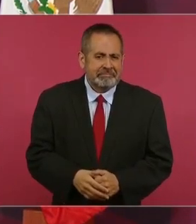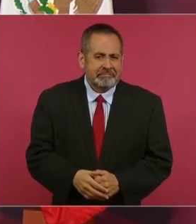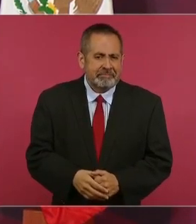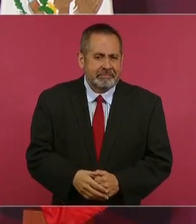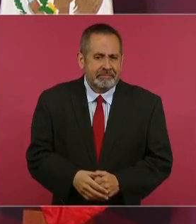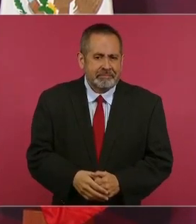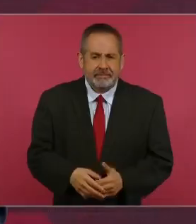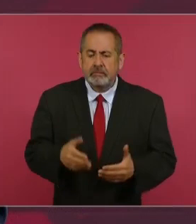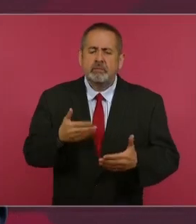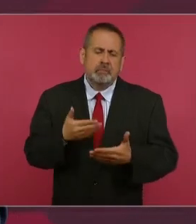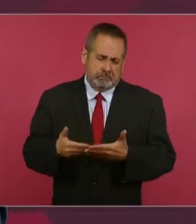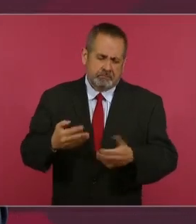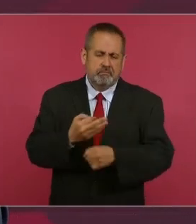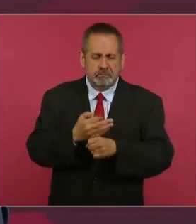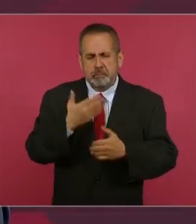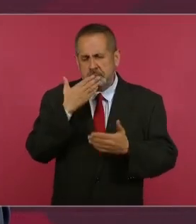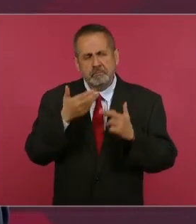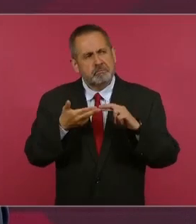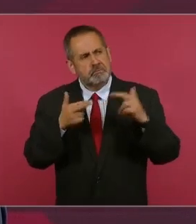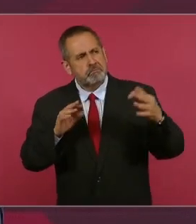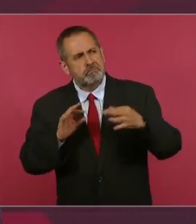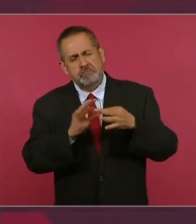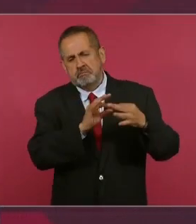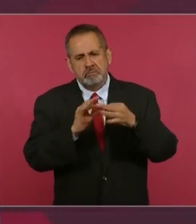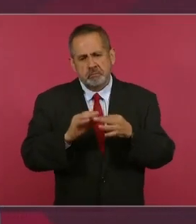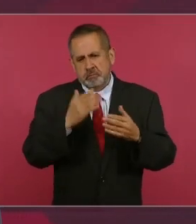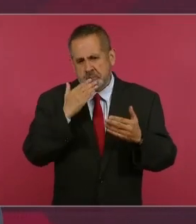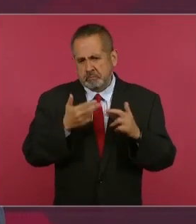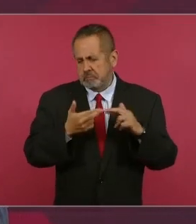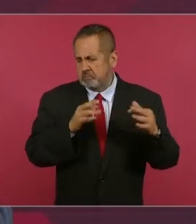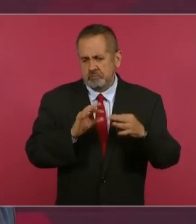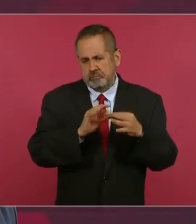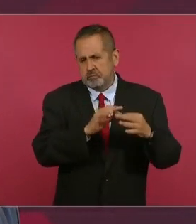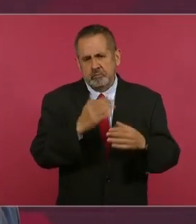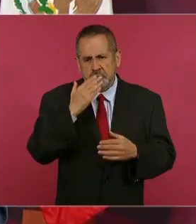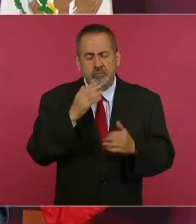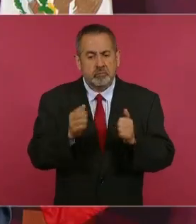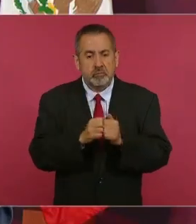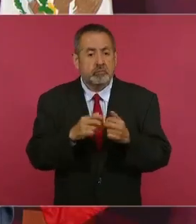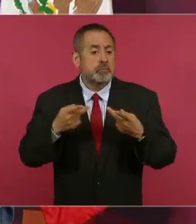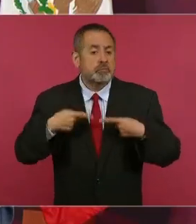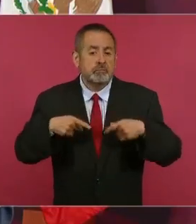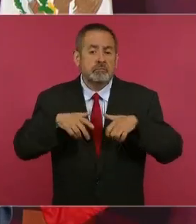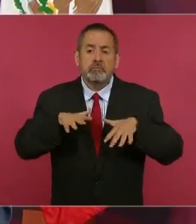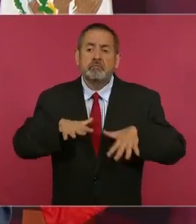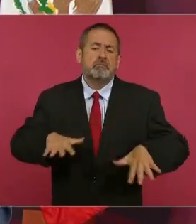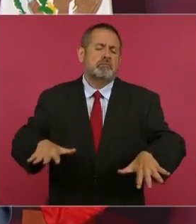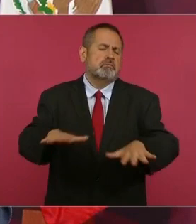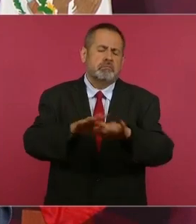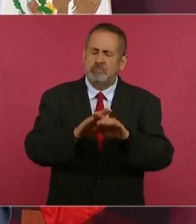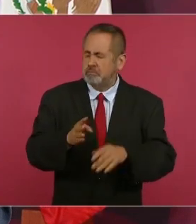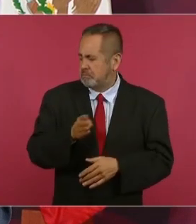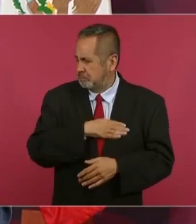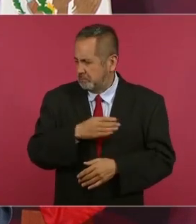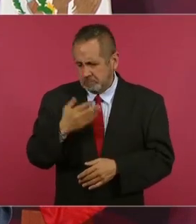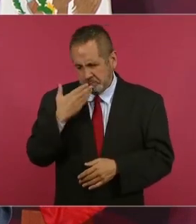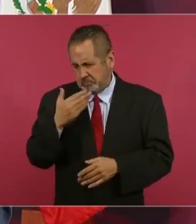Ahora tenemos muy buenas relaciones, mucho, mucho, muy buenas relaciones con el pueblo.